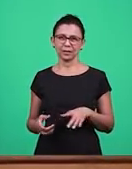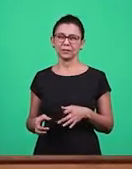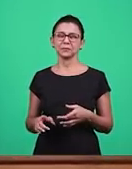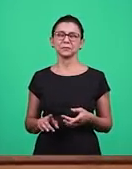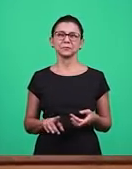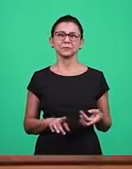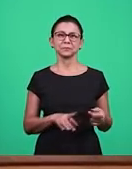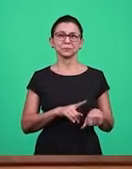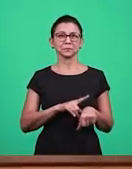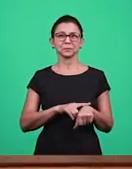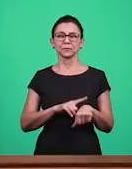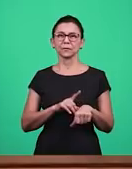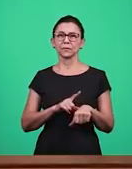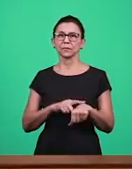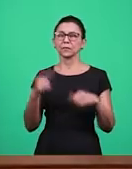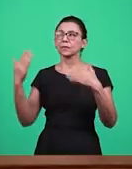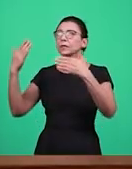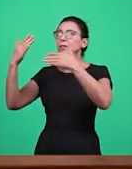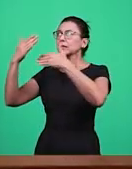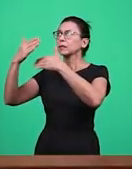Prostrado estou